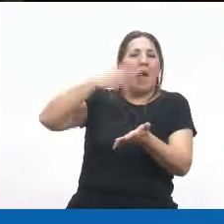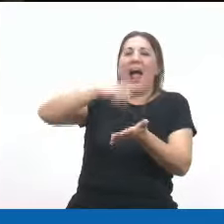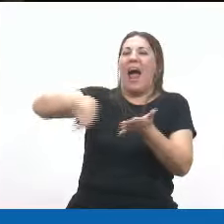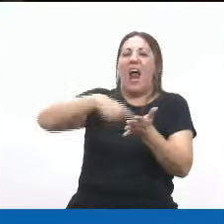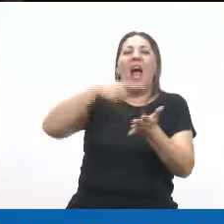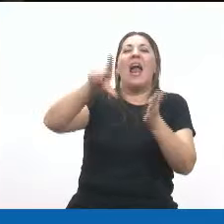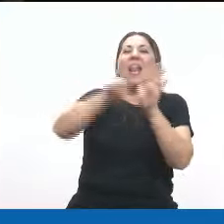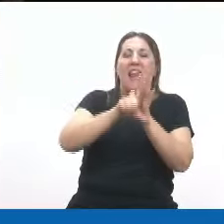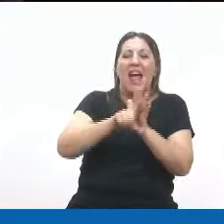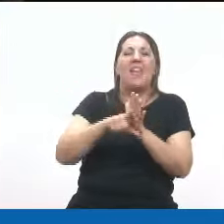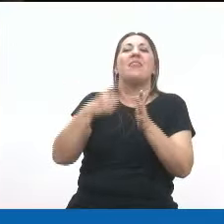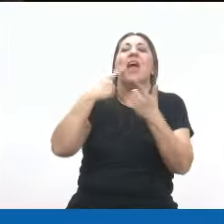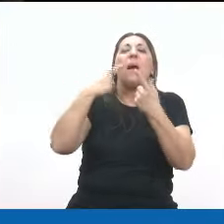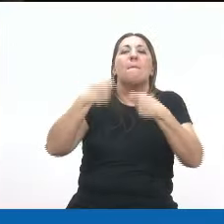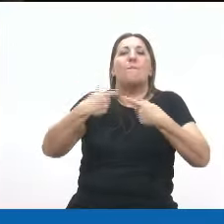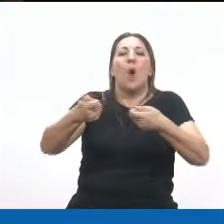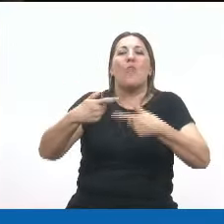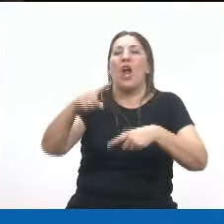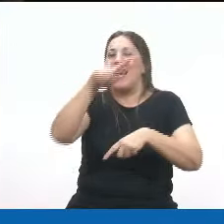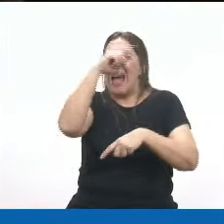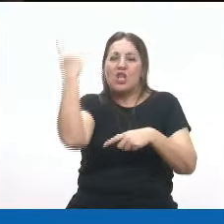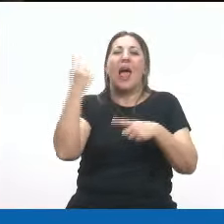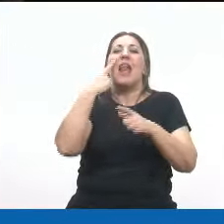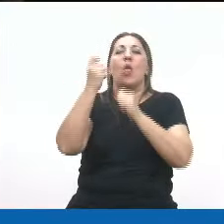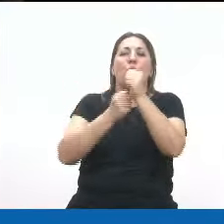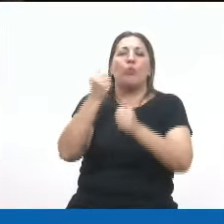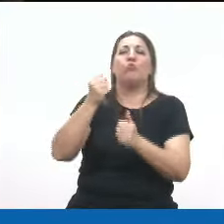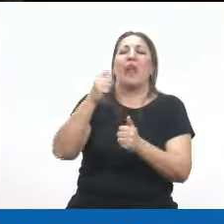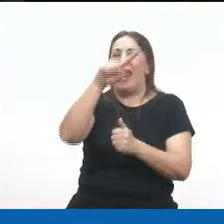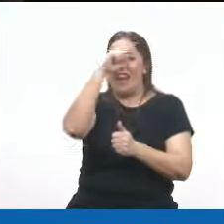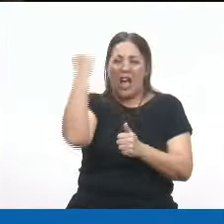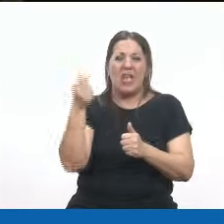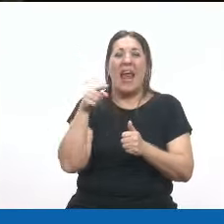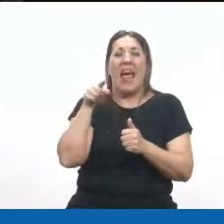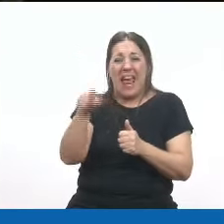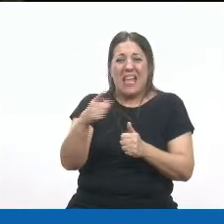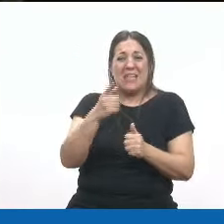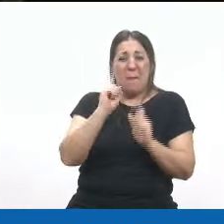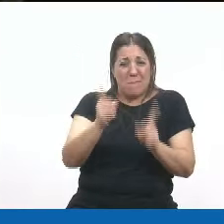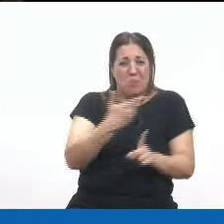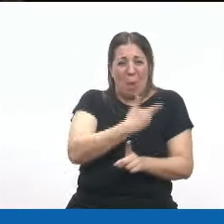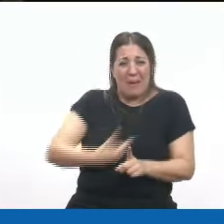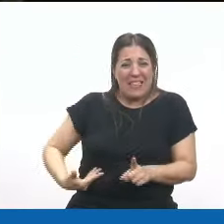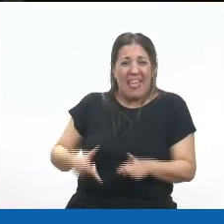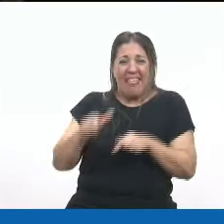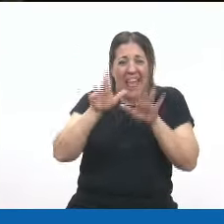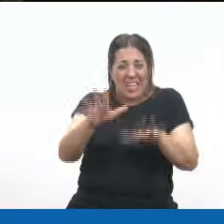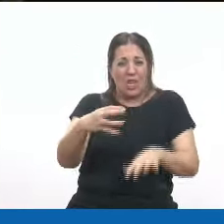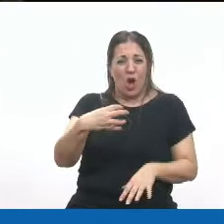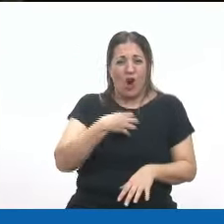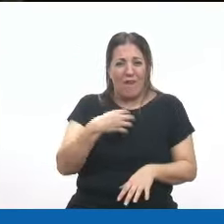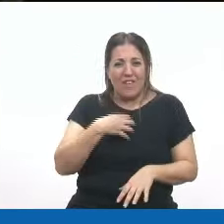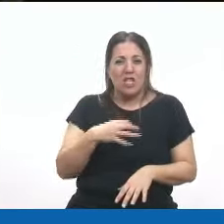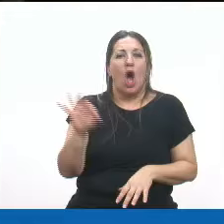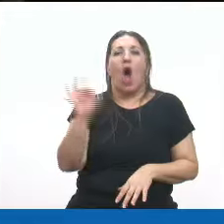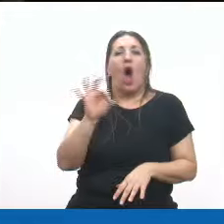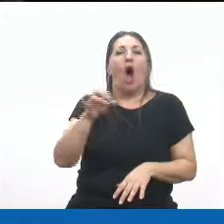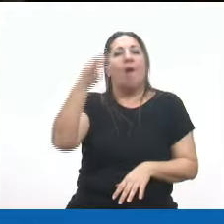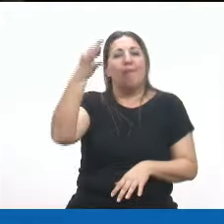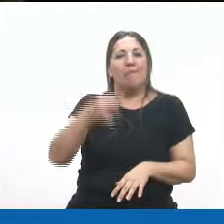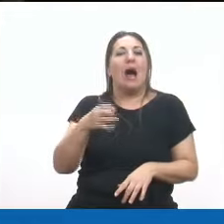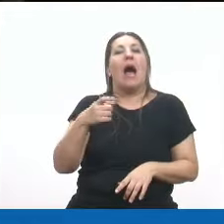nacionales la ley de Industria nacional en ese ejecutivo confían o demencia